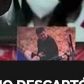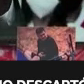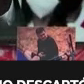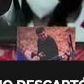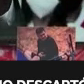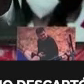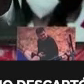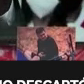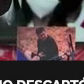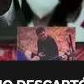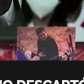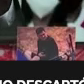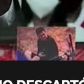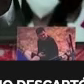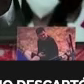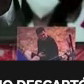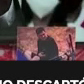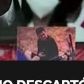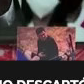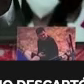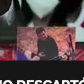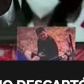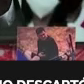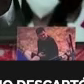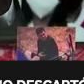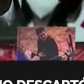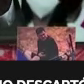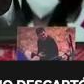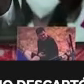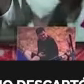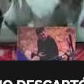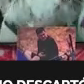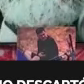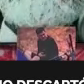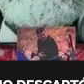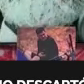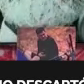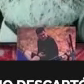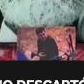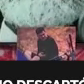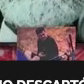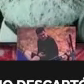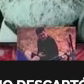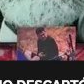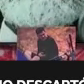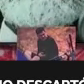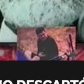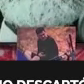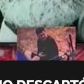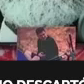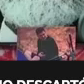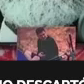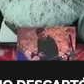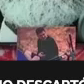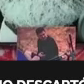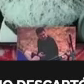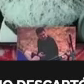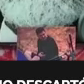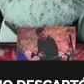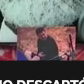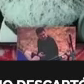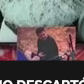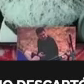le dijimos, no sé si me podías decir, Kike, exactamente qué día estamos hoy, qué número de día estamos hoy. 27. Estamos